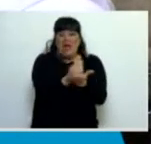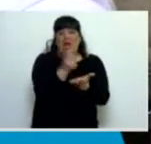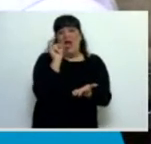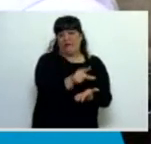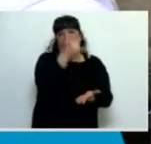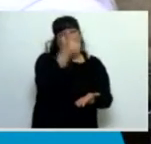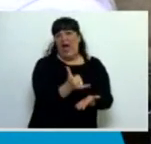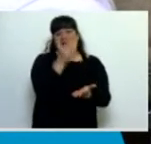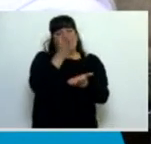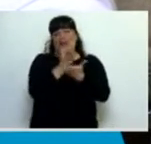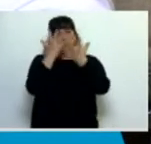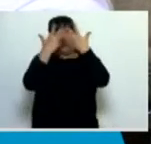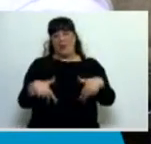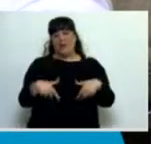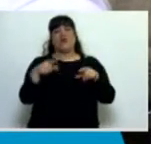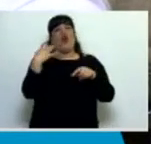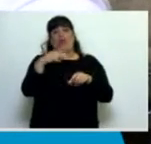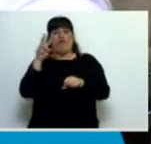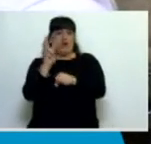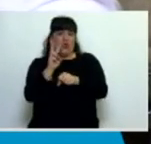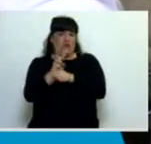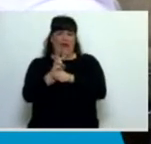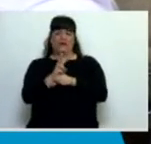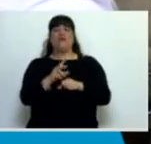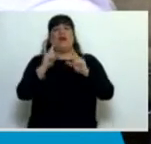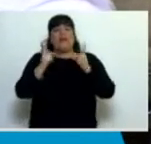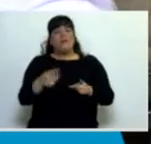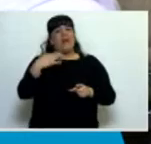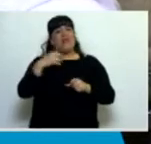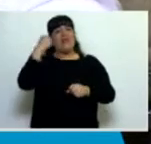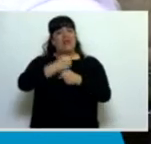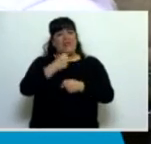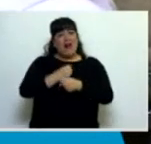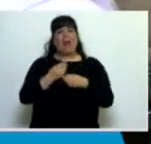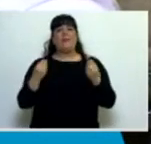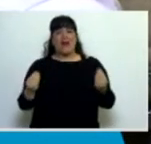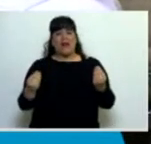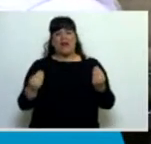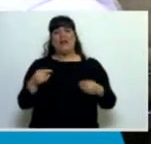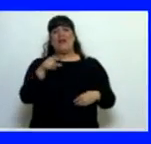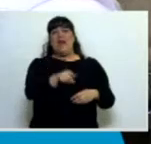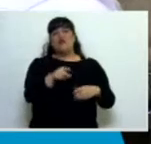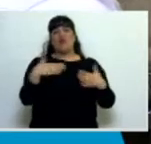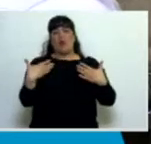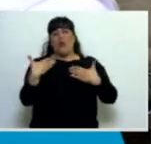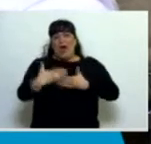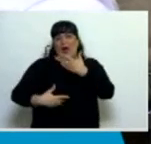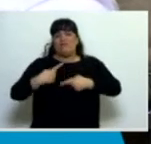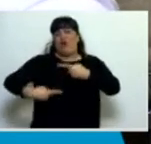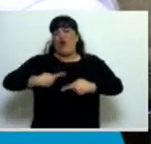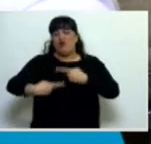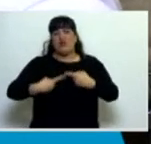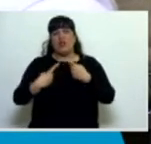derechos hay que darle sustentabilidad y hay que trabajar para que esto pueda seguir